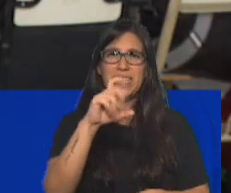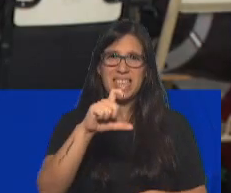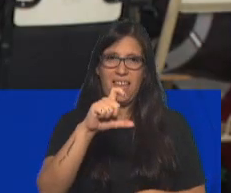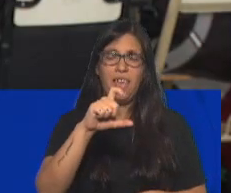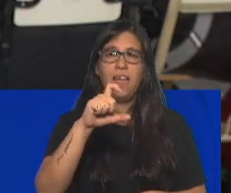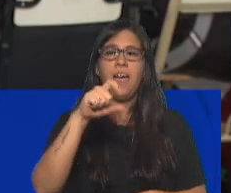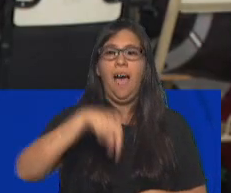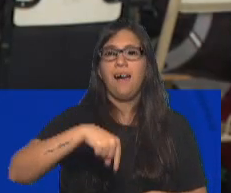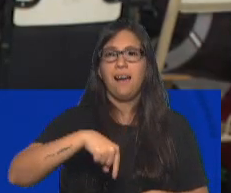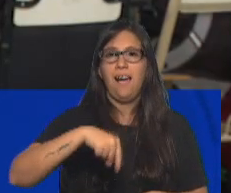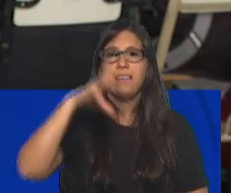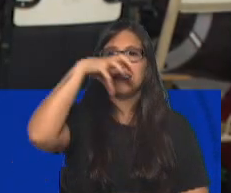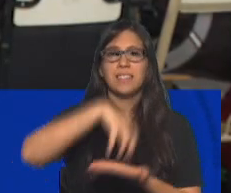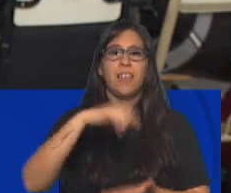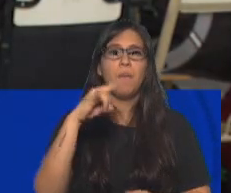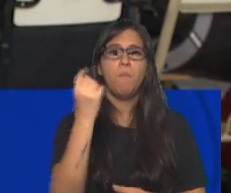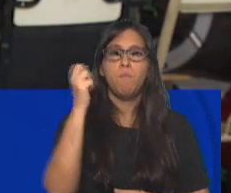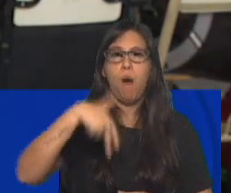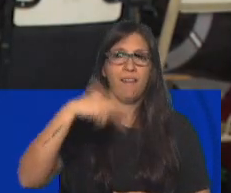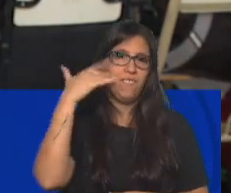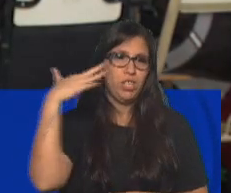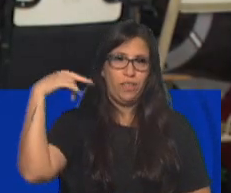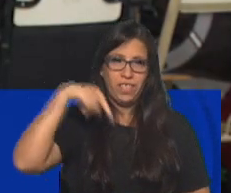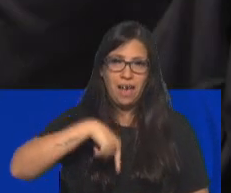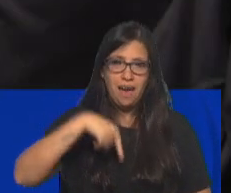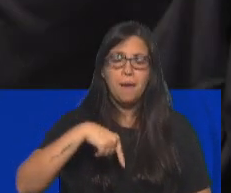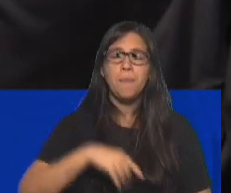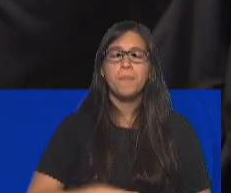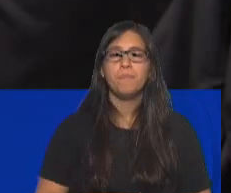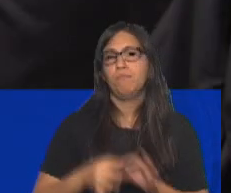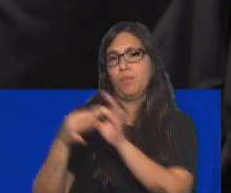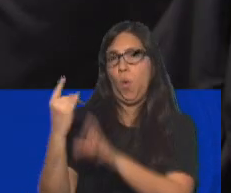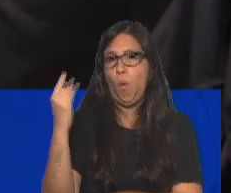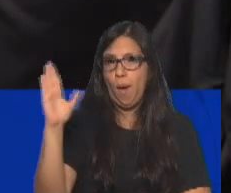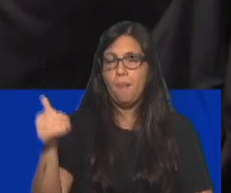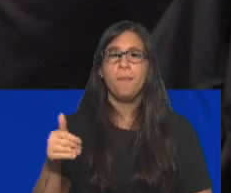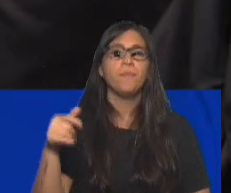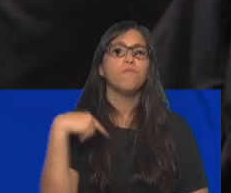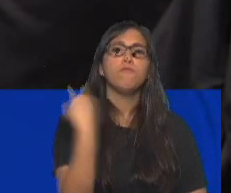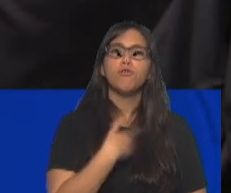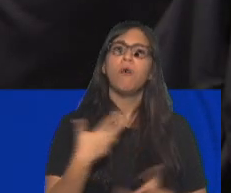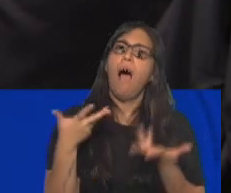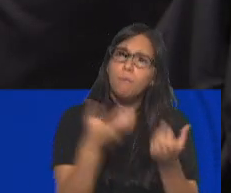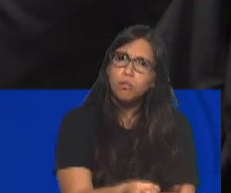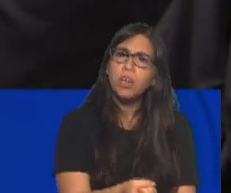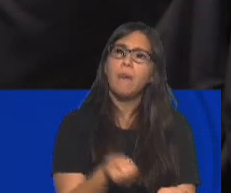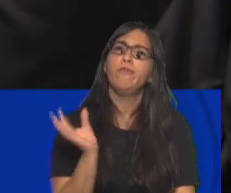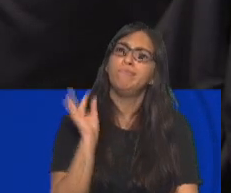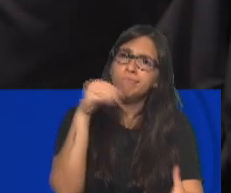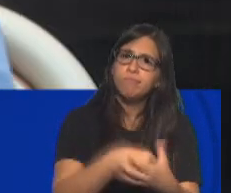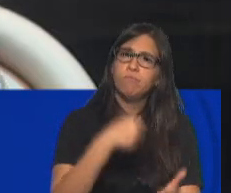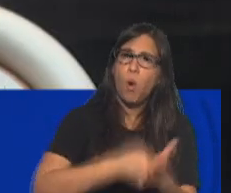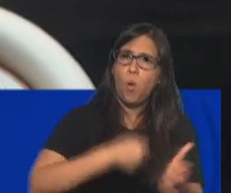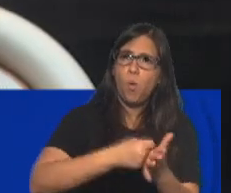se dicta acá en la sede puan la Facultad de filosofía y letras de la uba estamos eh acompañando Y uniéndonos a la lucha de los